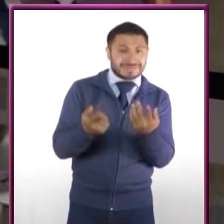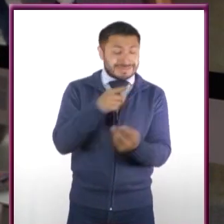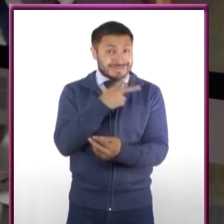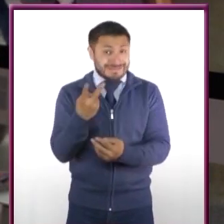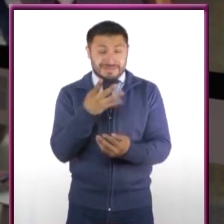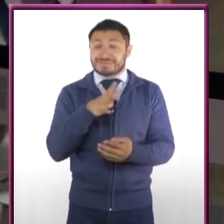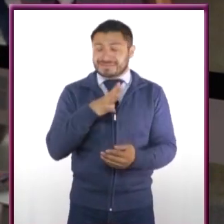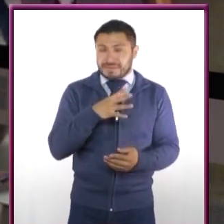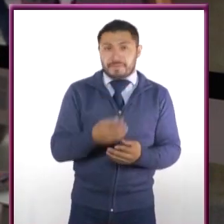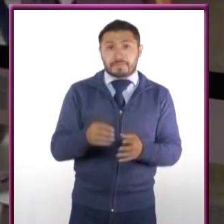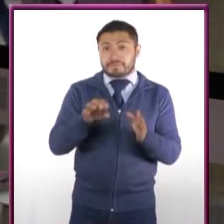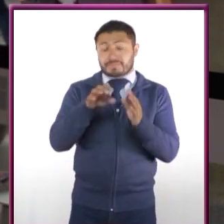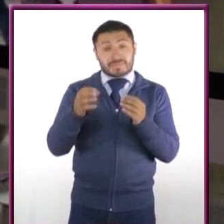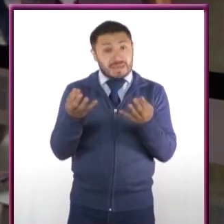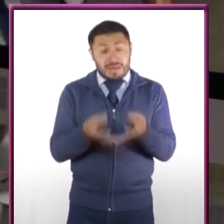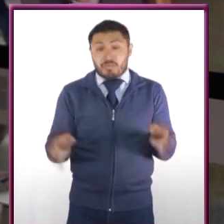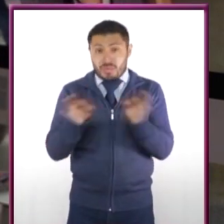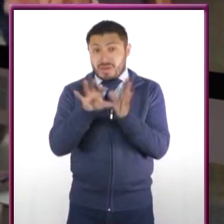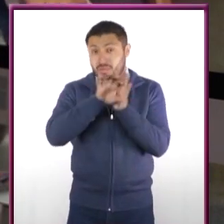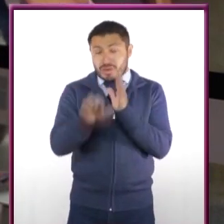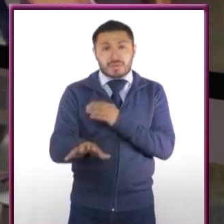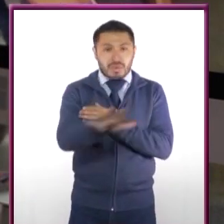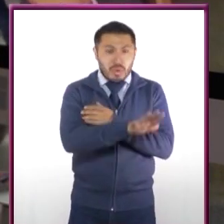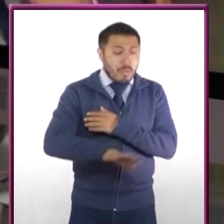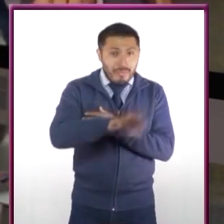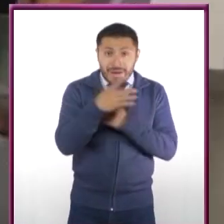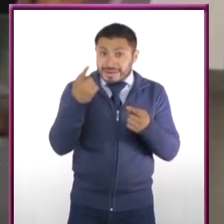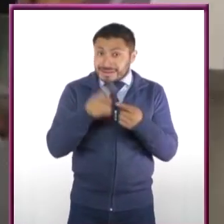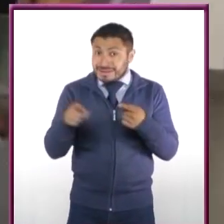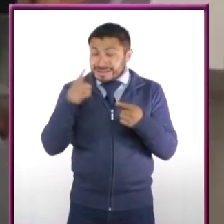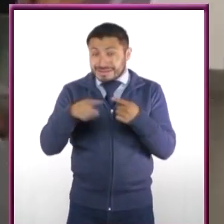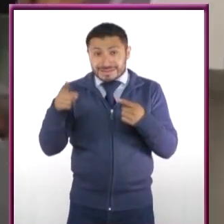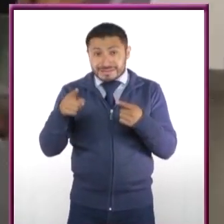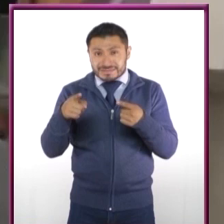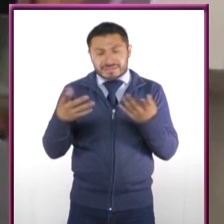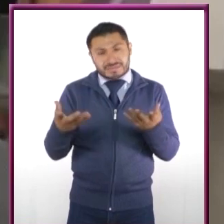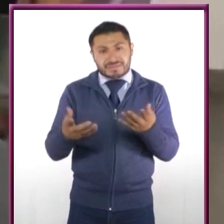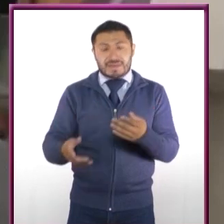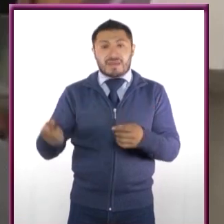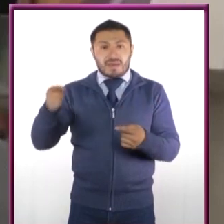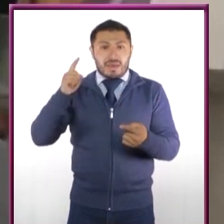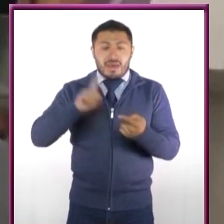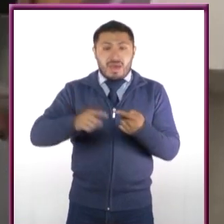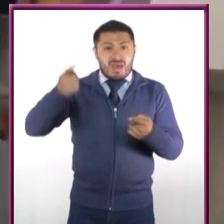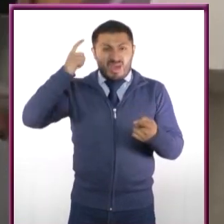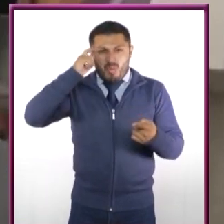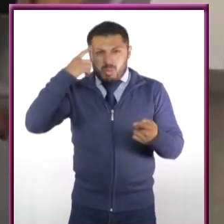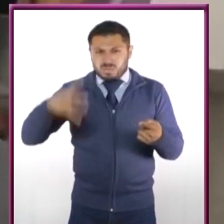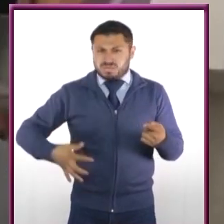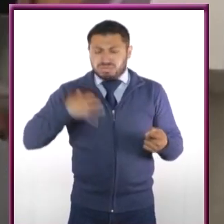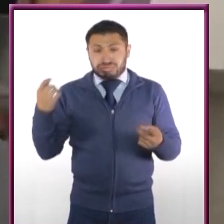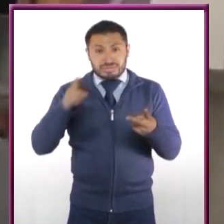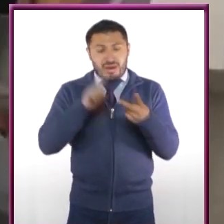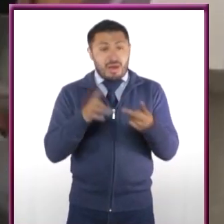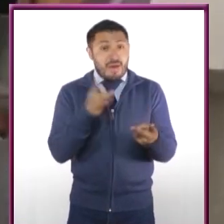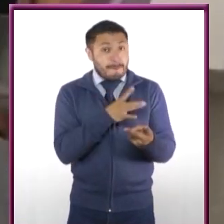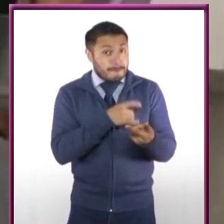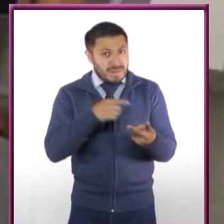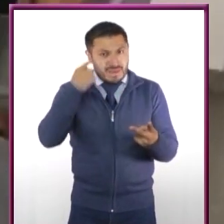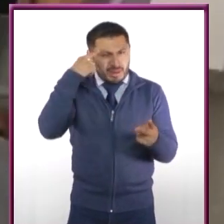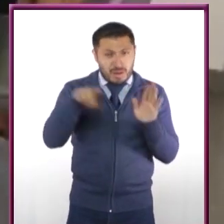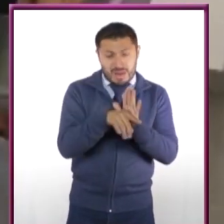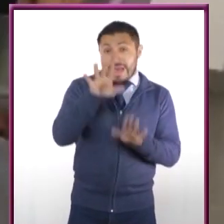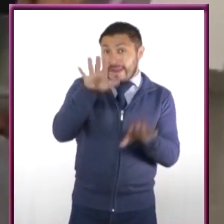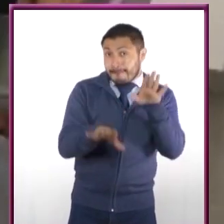haber, por ejemplo, te digo, las básicas, enojo. El miedo podría ser considerado una emoción negativa también.